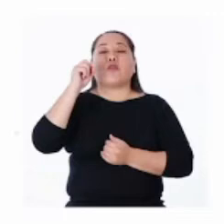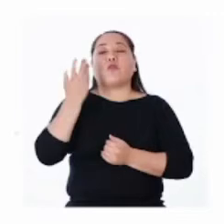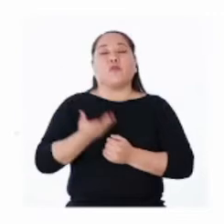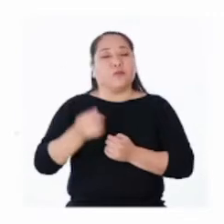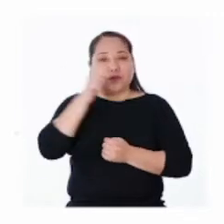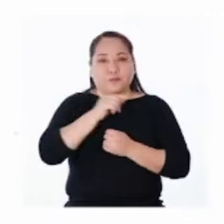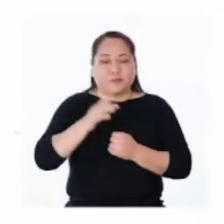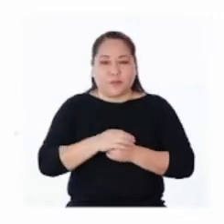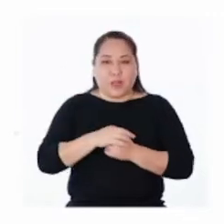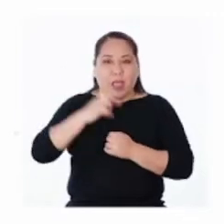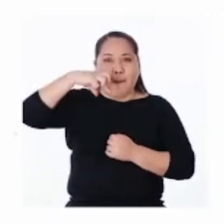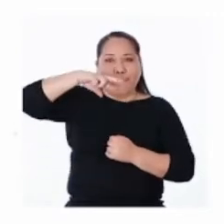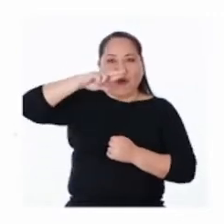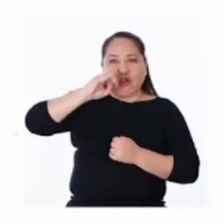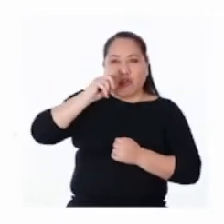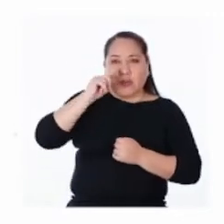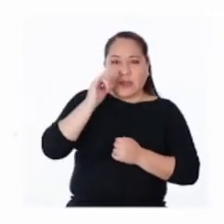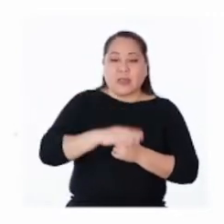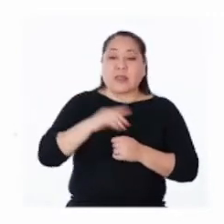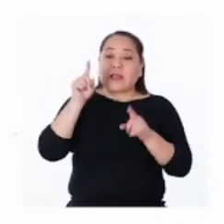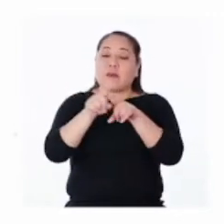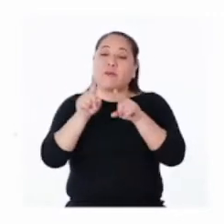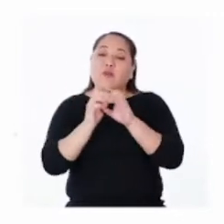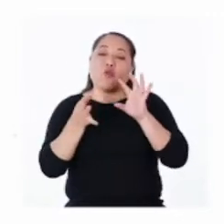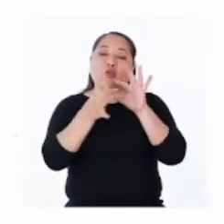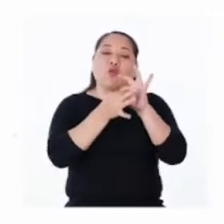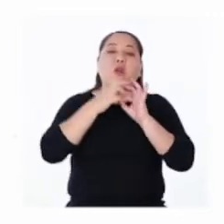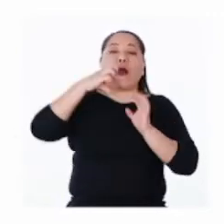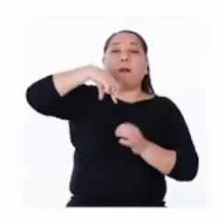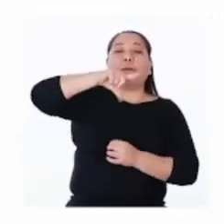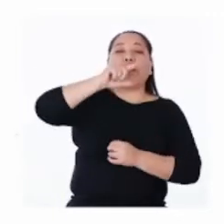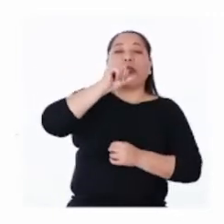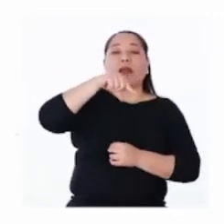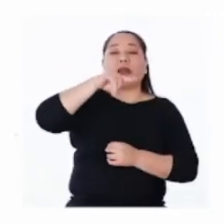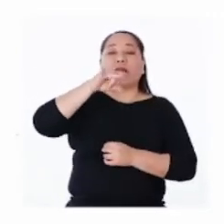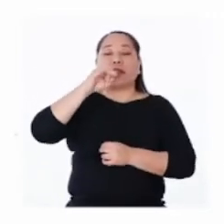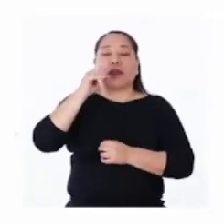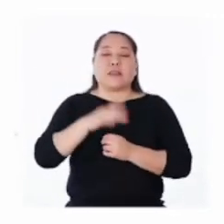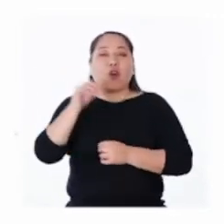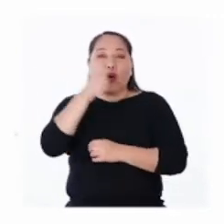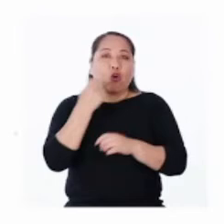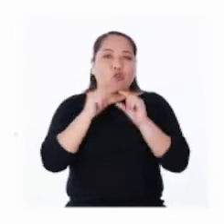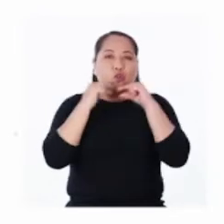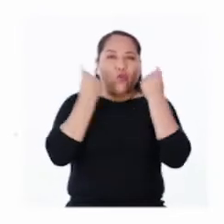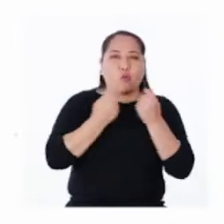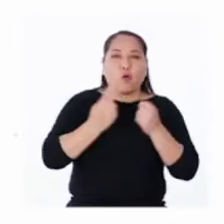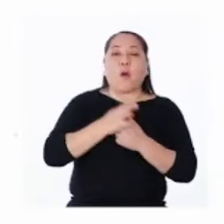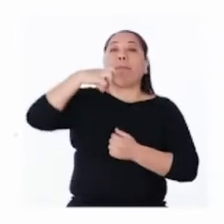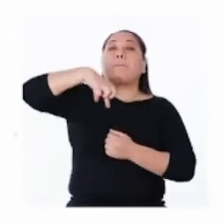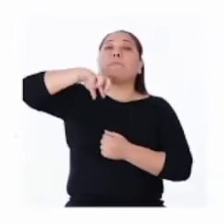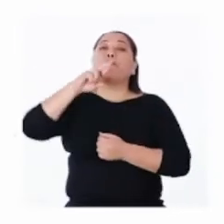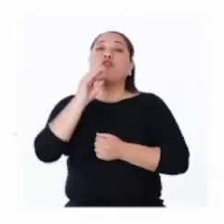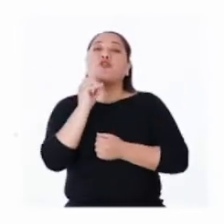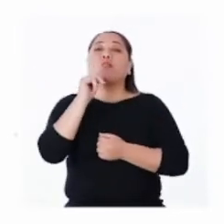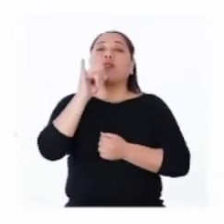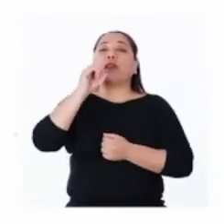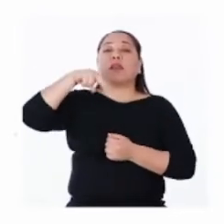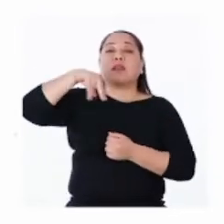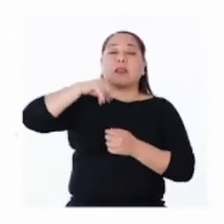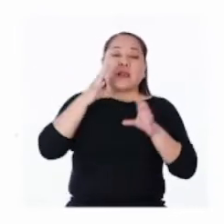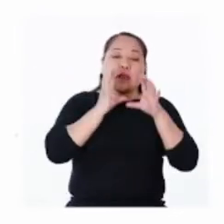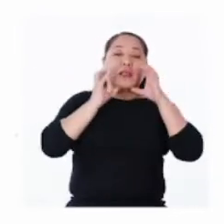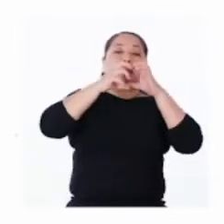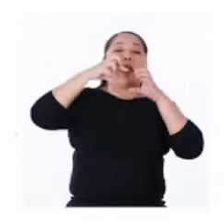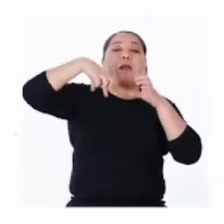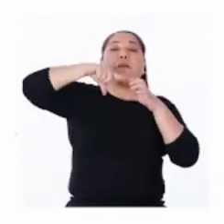proteína fibrinógeno funciona con las plaquetas para la coagulación de la sangre. Otro grupo de proteínas del plasma